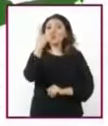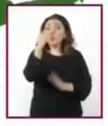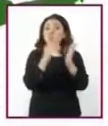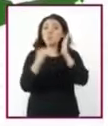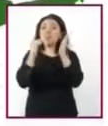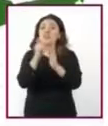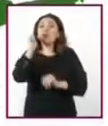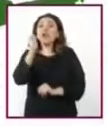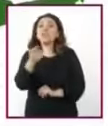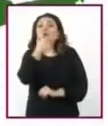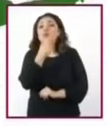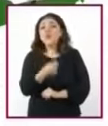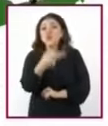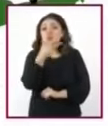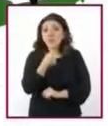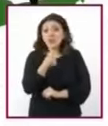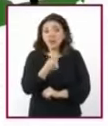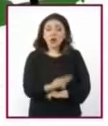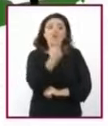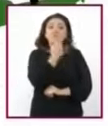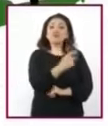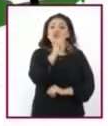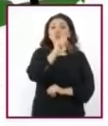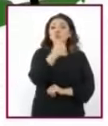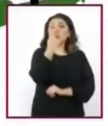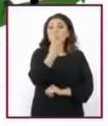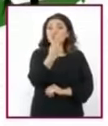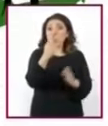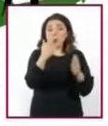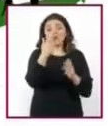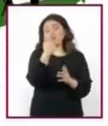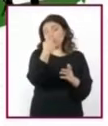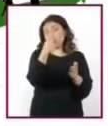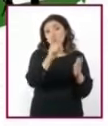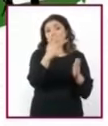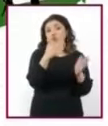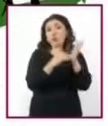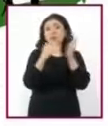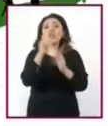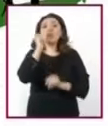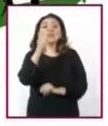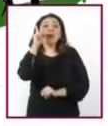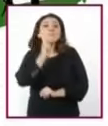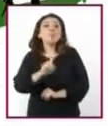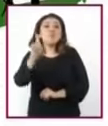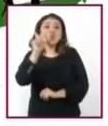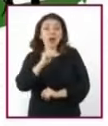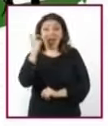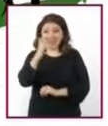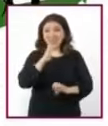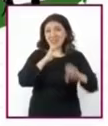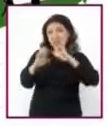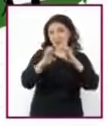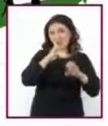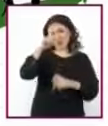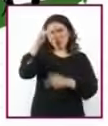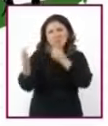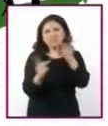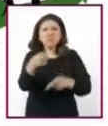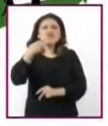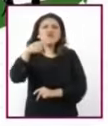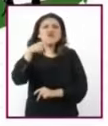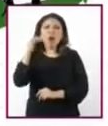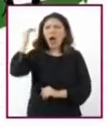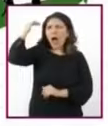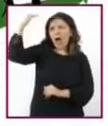8.1 millones son varones y 2.8 mujeres. De acuerdo con la encuesta global de tabaquismo